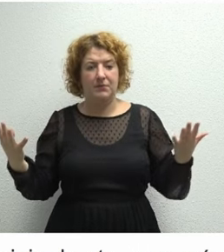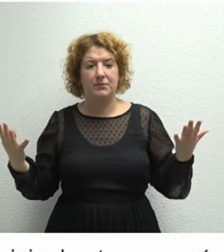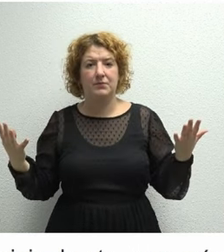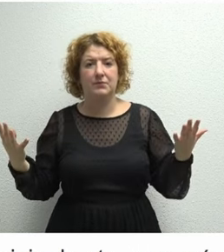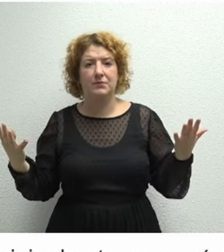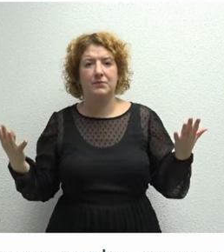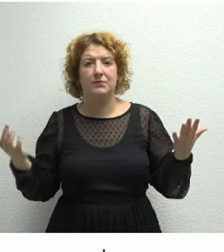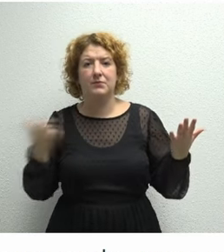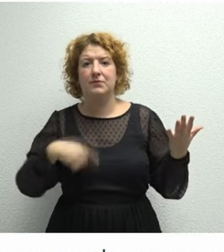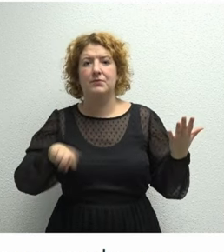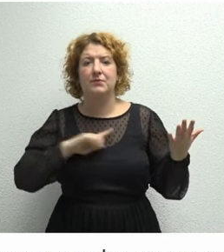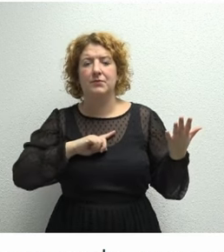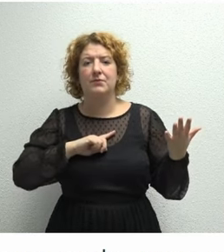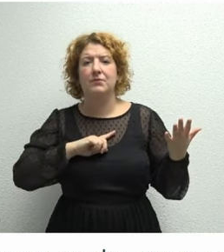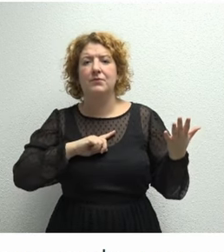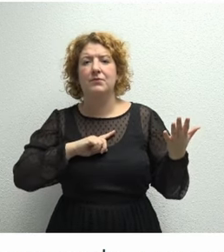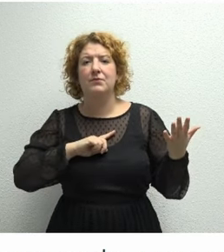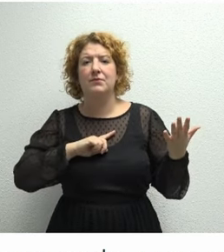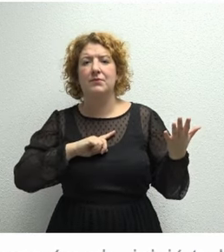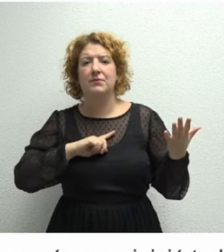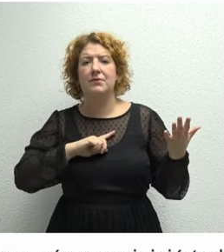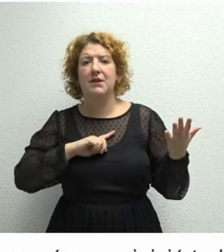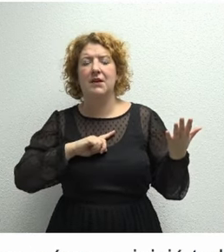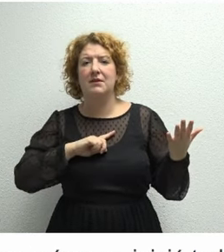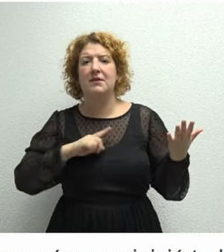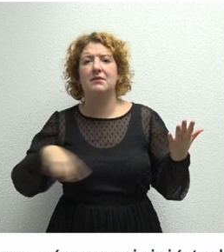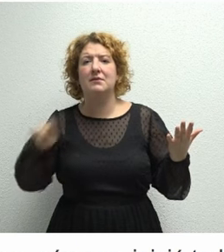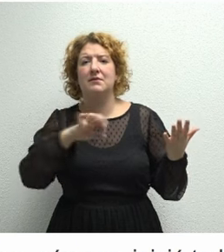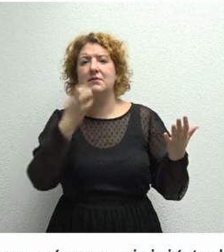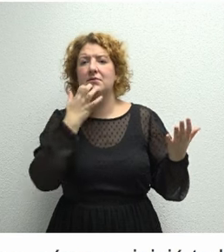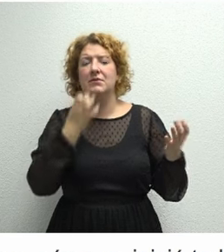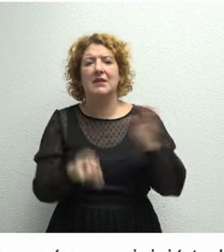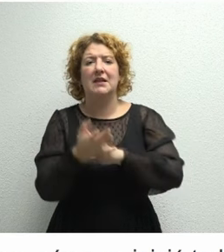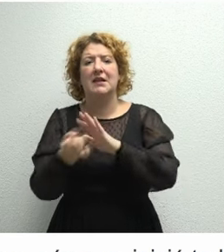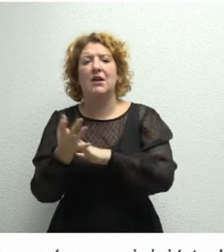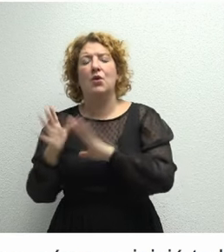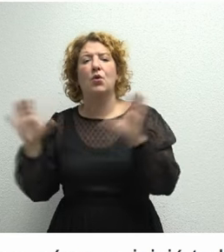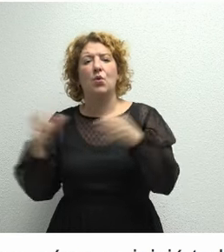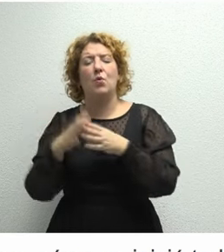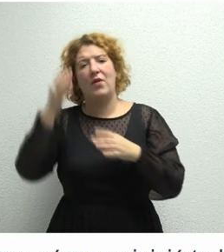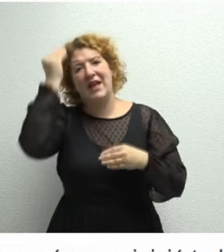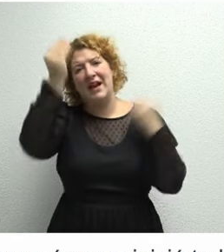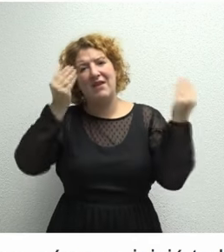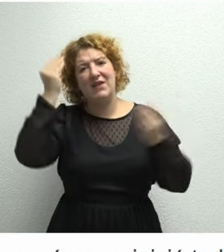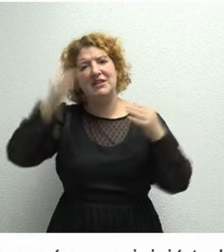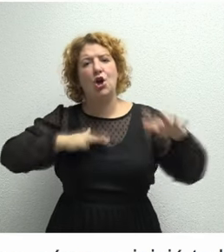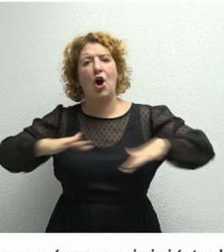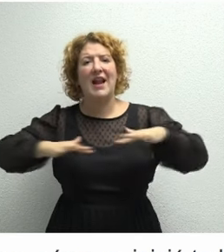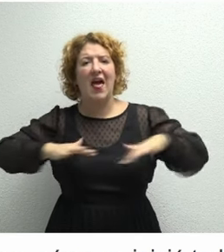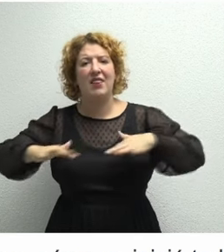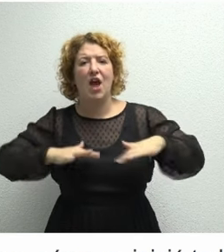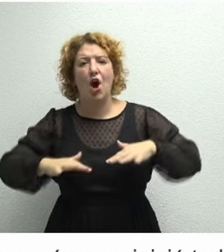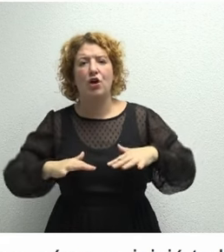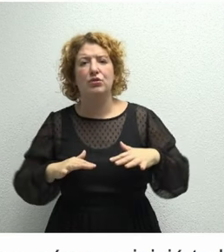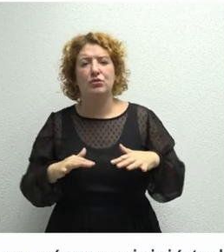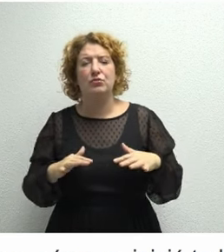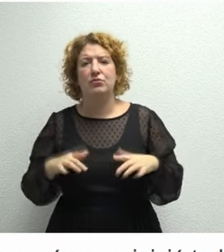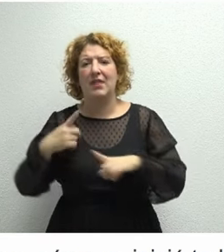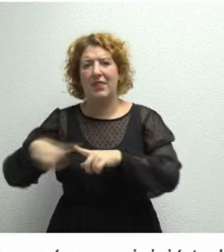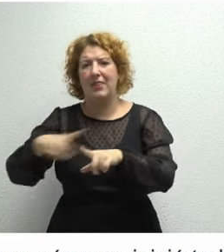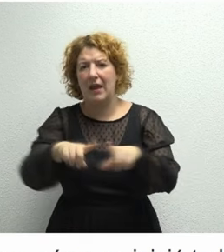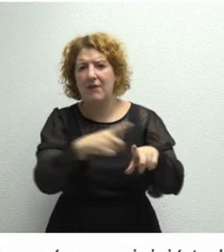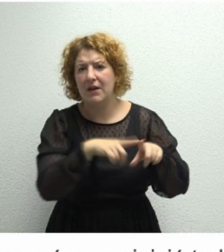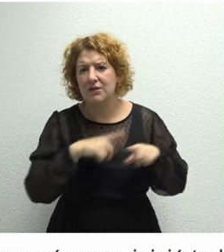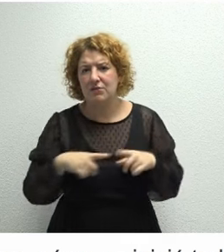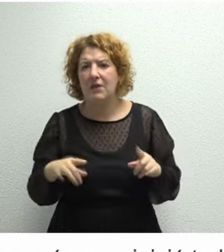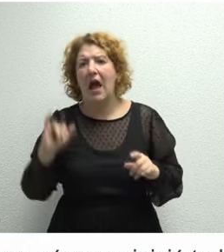nosotros hace como parece como que hace mucho tiempo empezamos a crear como grupos de reflexión y acción eh diversos en los